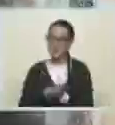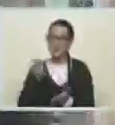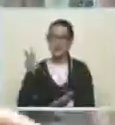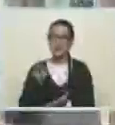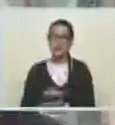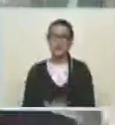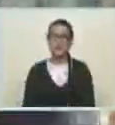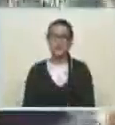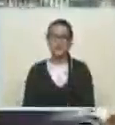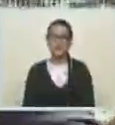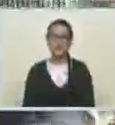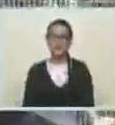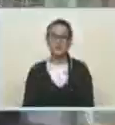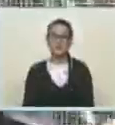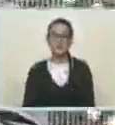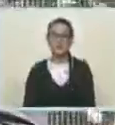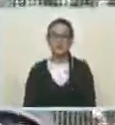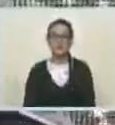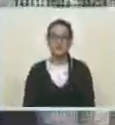¡Aprobado!